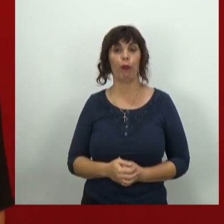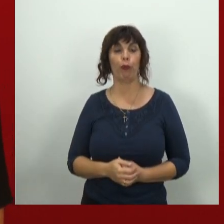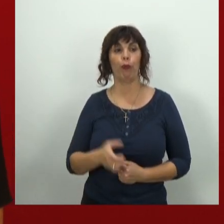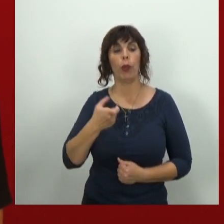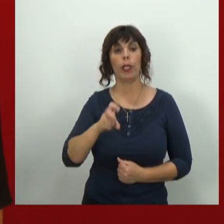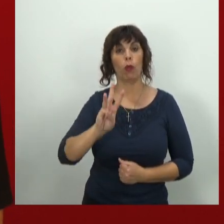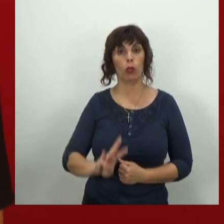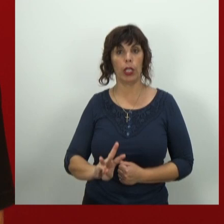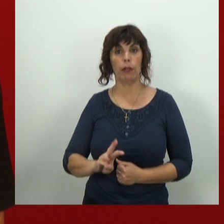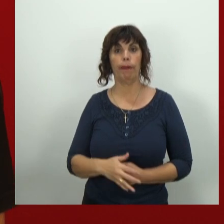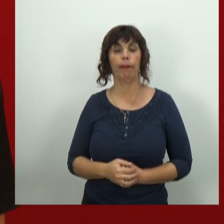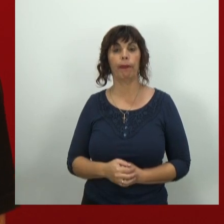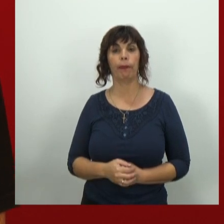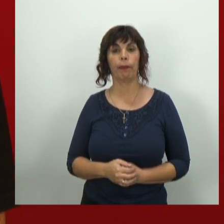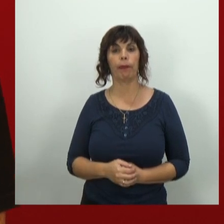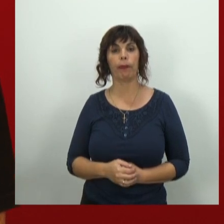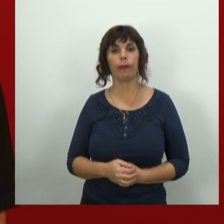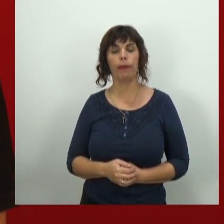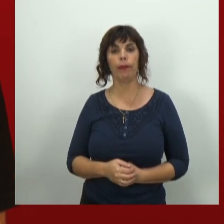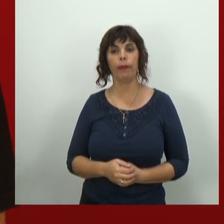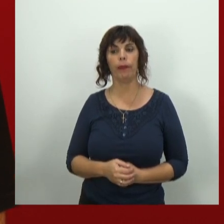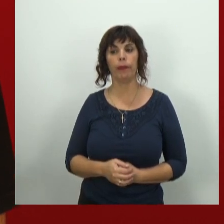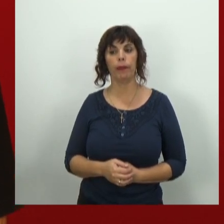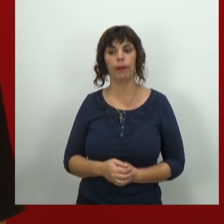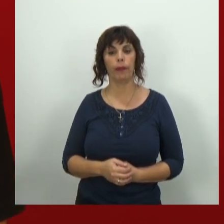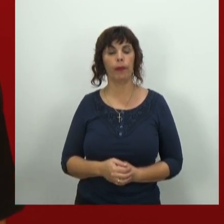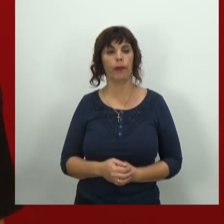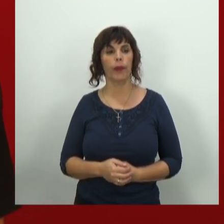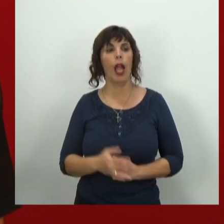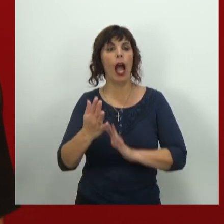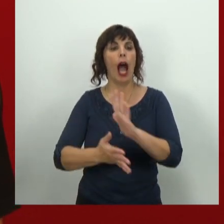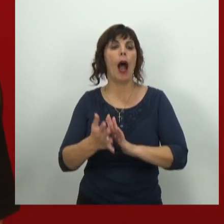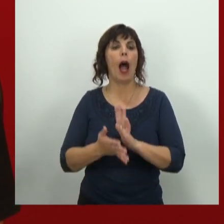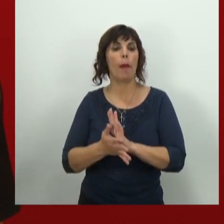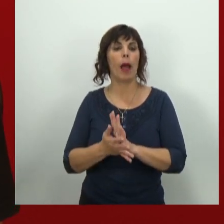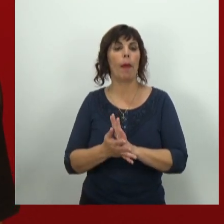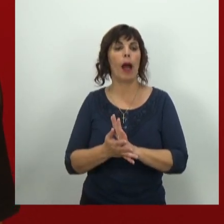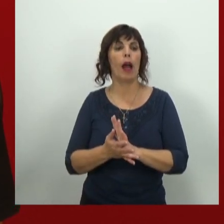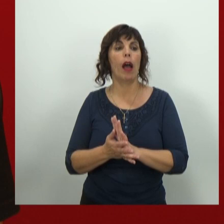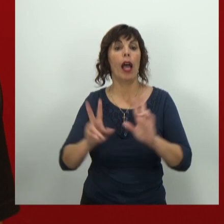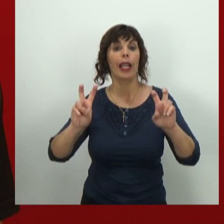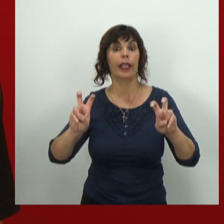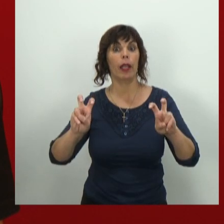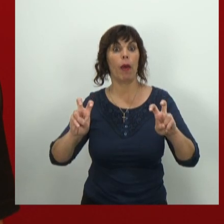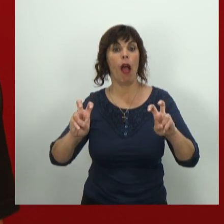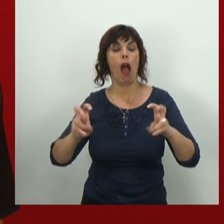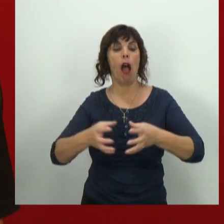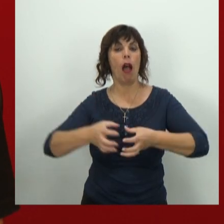versículo 3, hablándole 40 días acerca del reino de Dios.